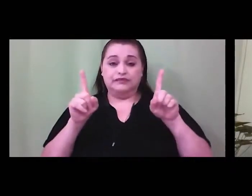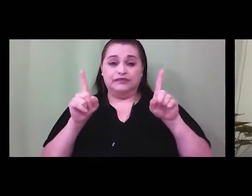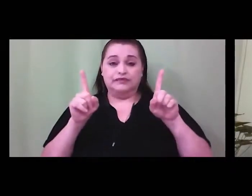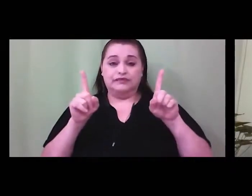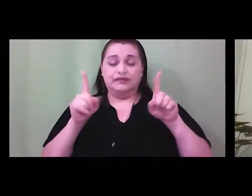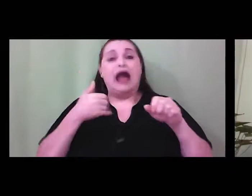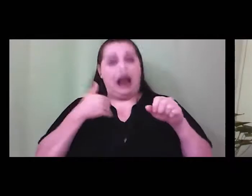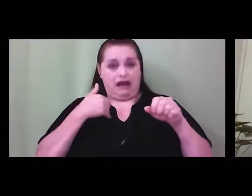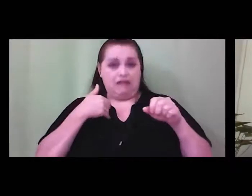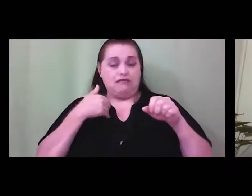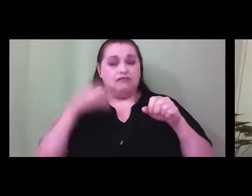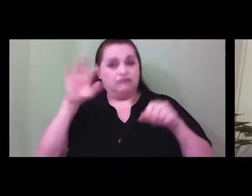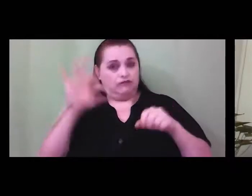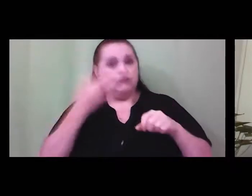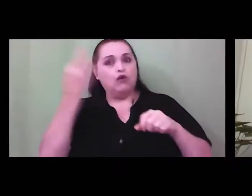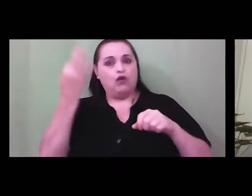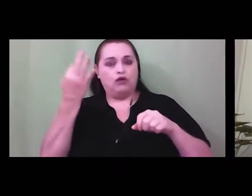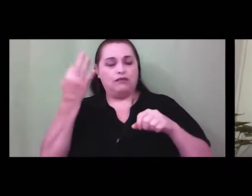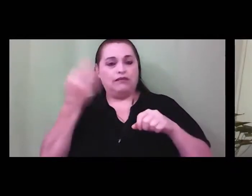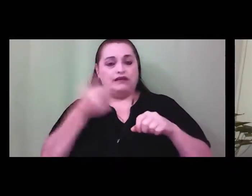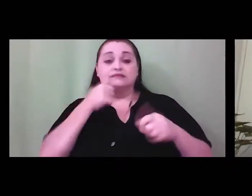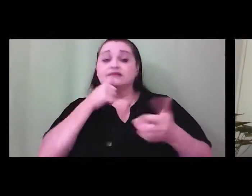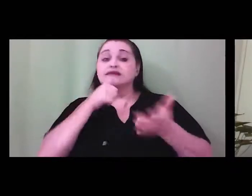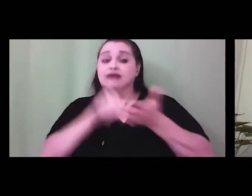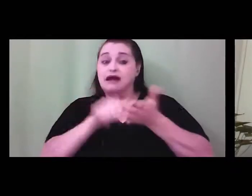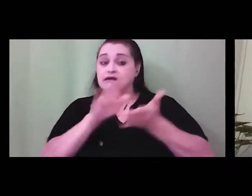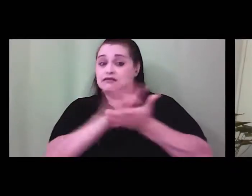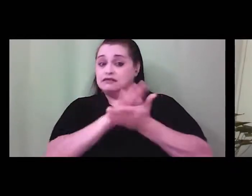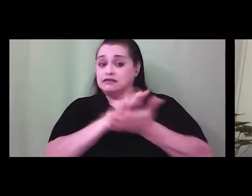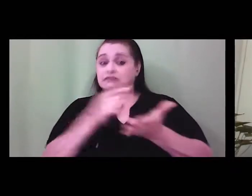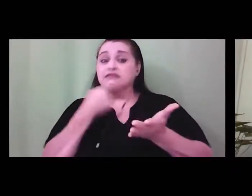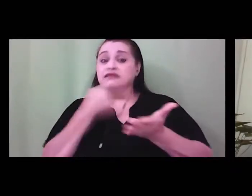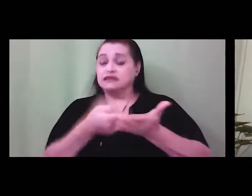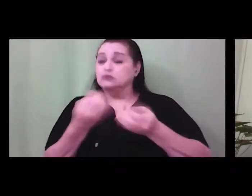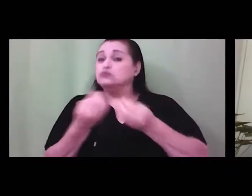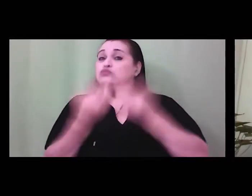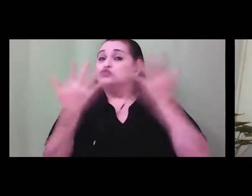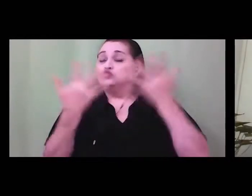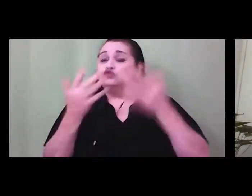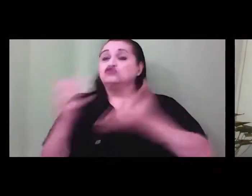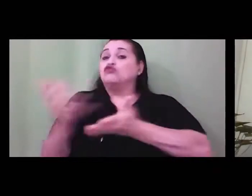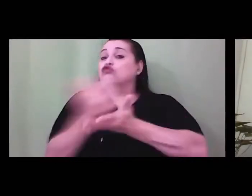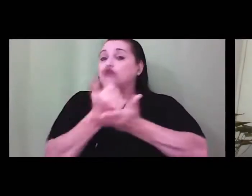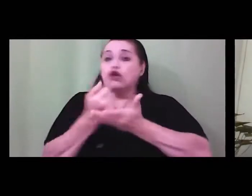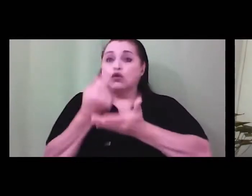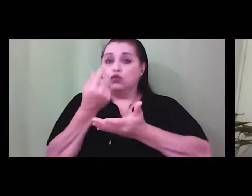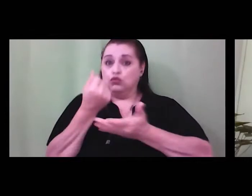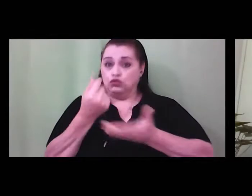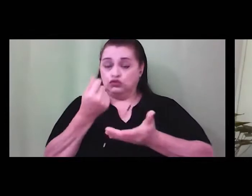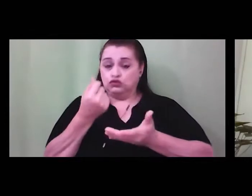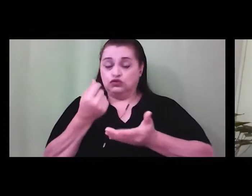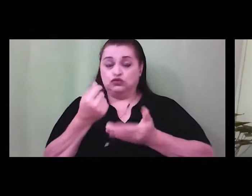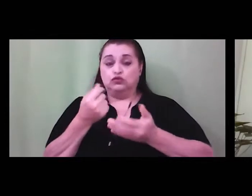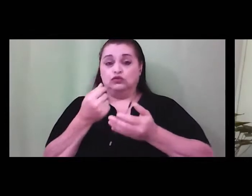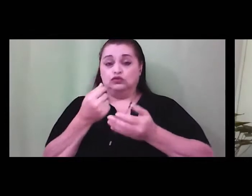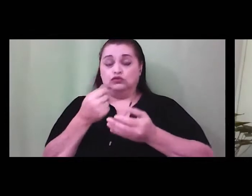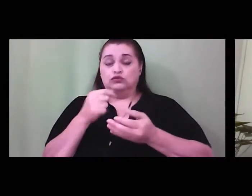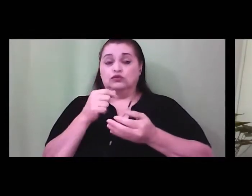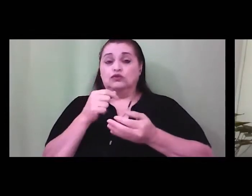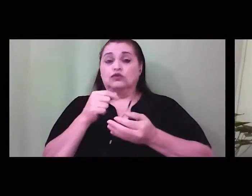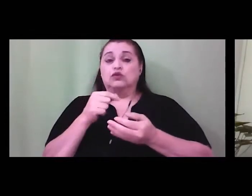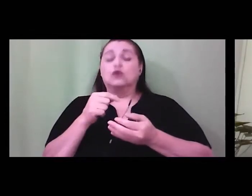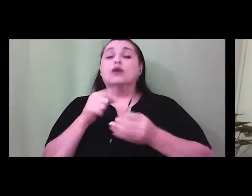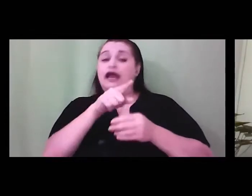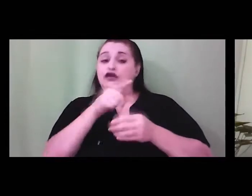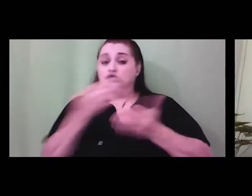hay formas, según este manifiesto, donde muchos recursos que en su lugar